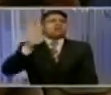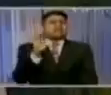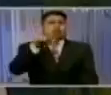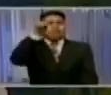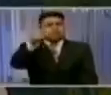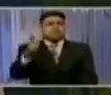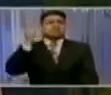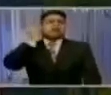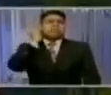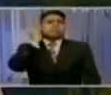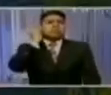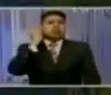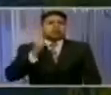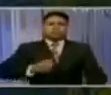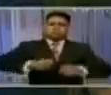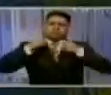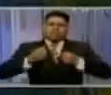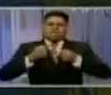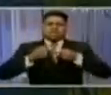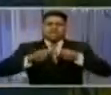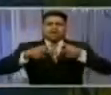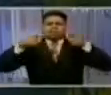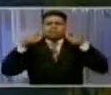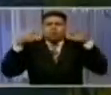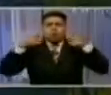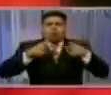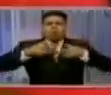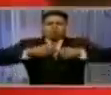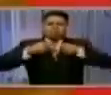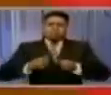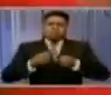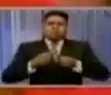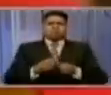están aquí tienen sus ovarios bien puestos también